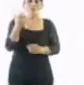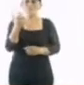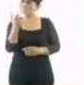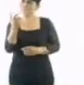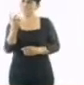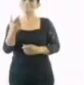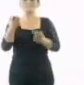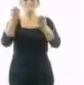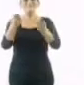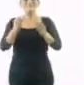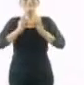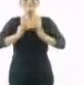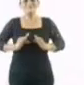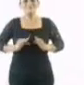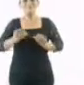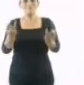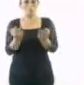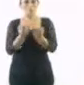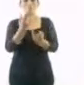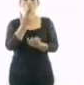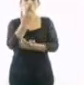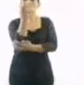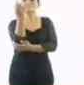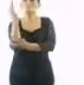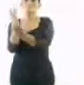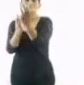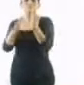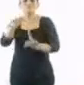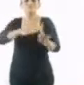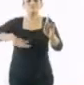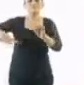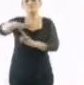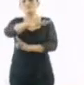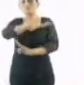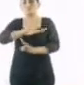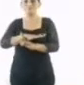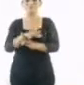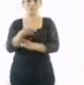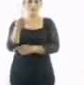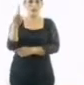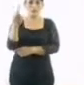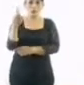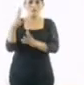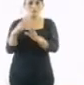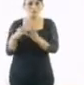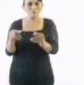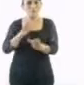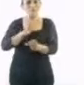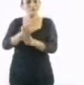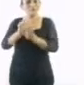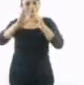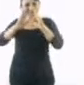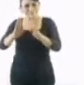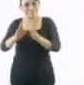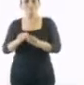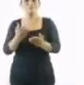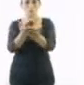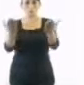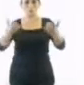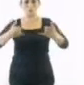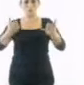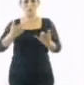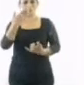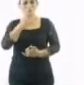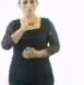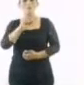mi gente, anteponiendo un cuidado responsable sobre nuestros recursos naturales, sobre todo con el agua que se nos está acabando.